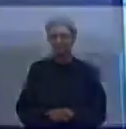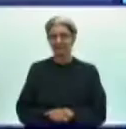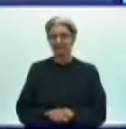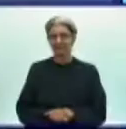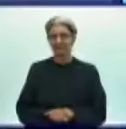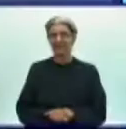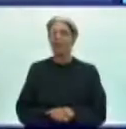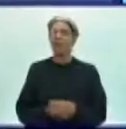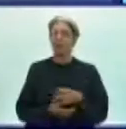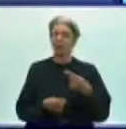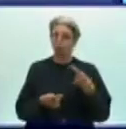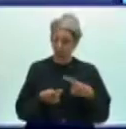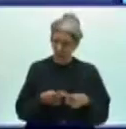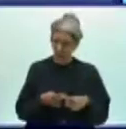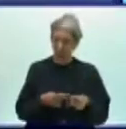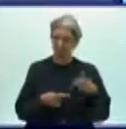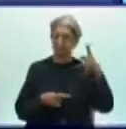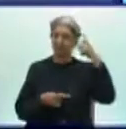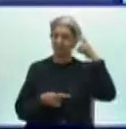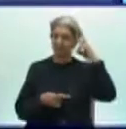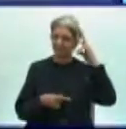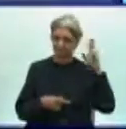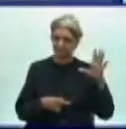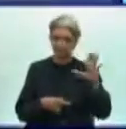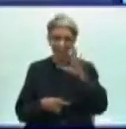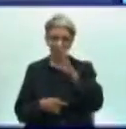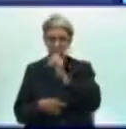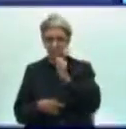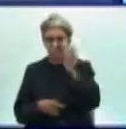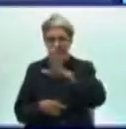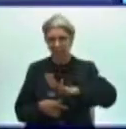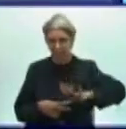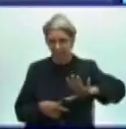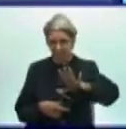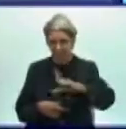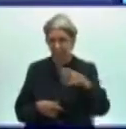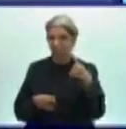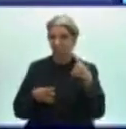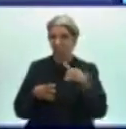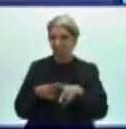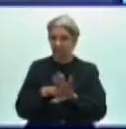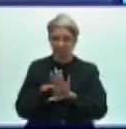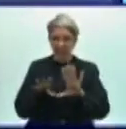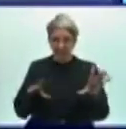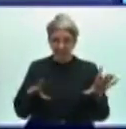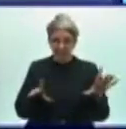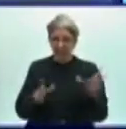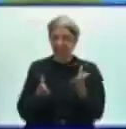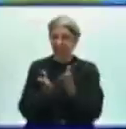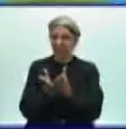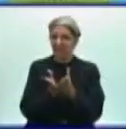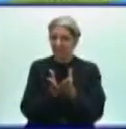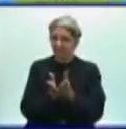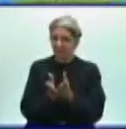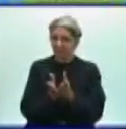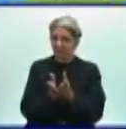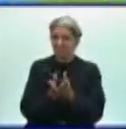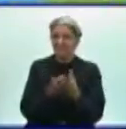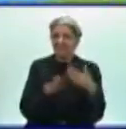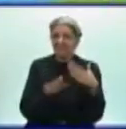Seguimos entonces recordando todas estas regiones. Vamos a pasar a otra región que ustedes también han estudiado, y es la región de Medio